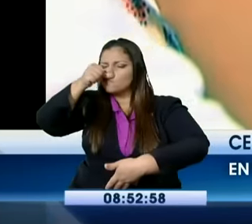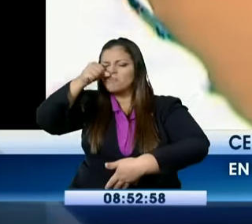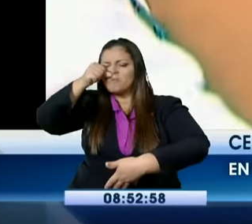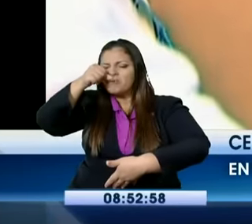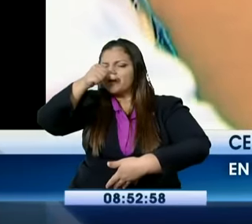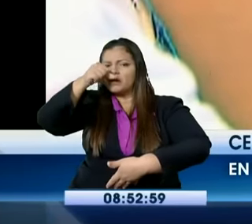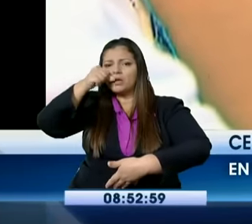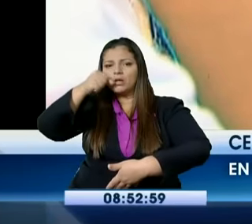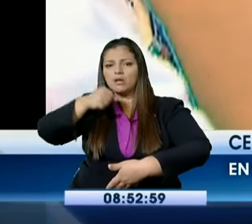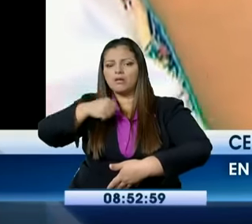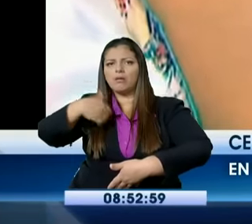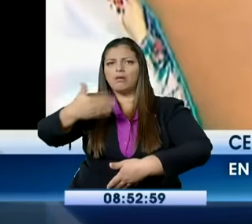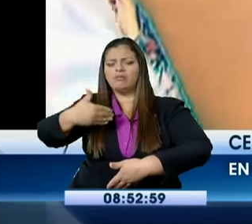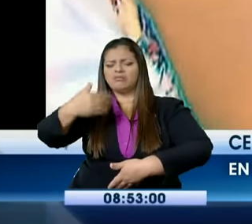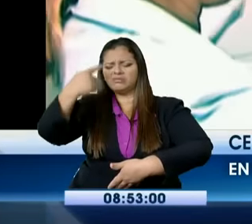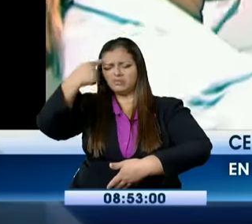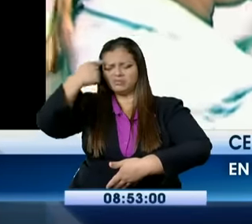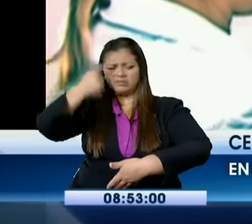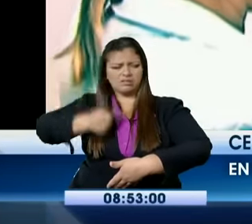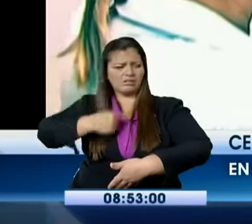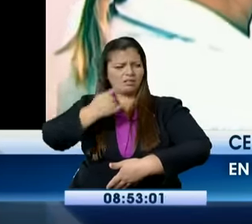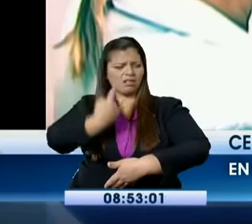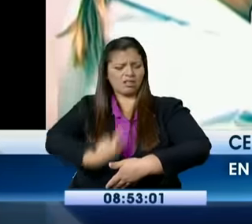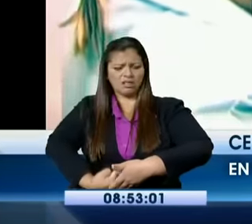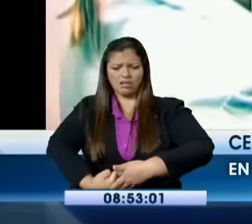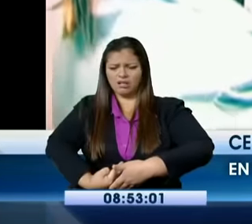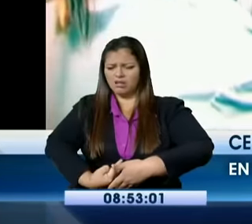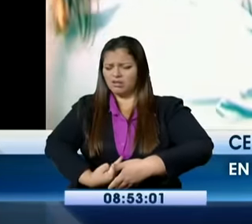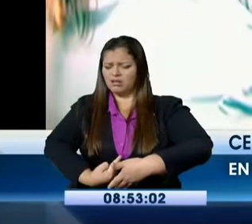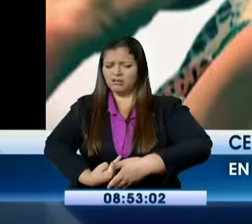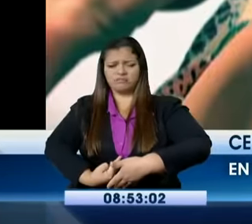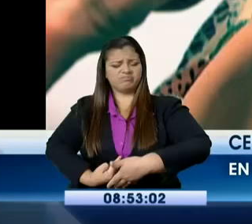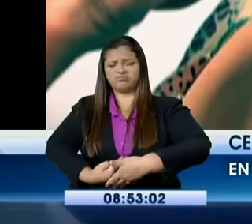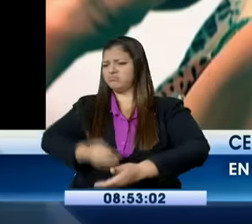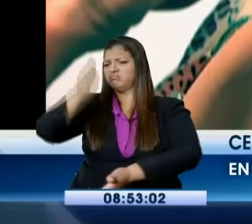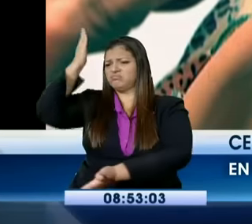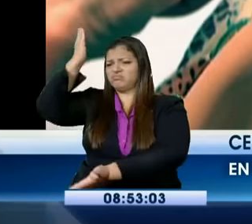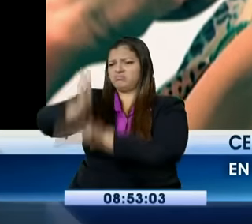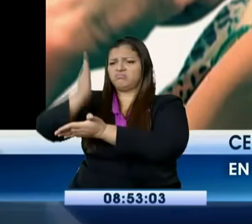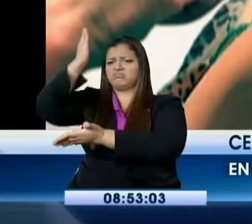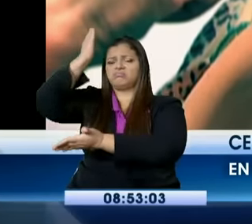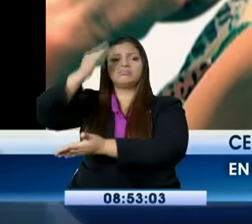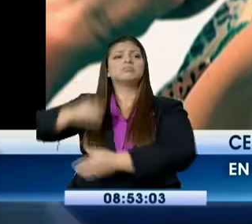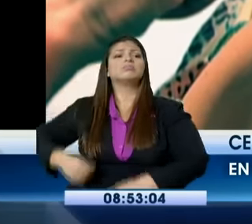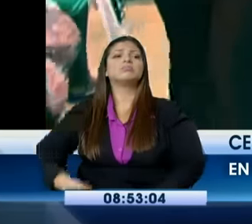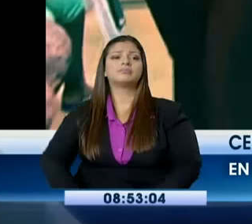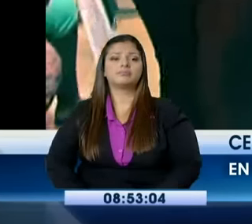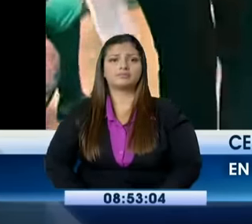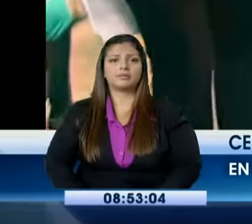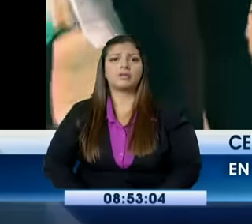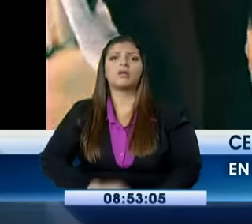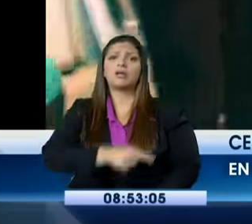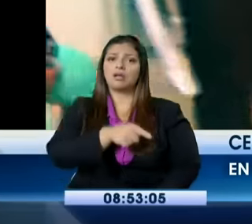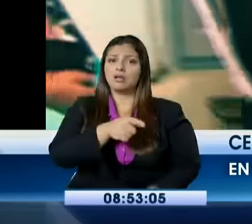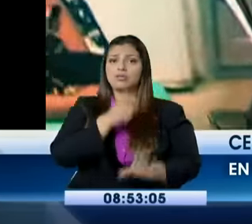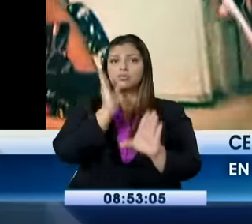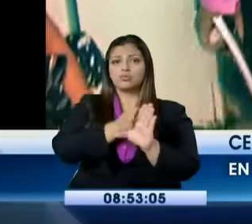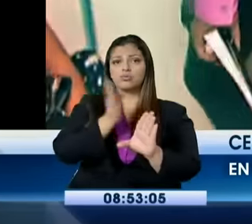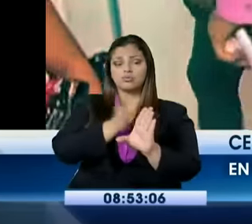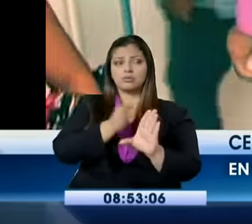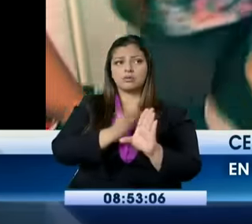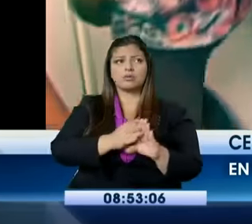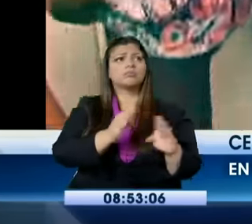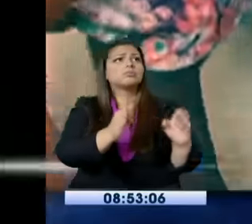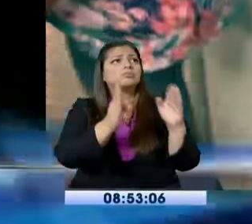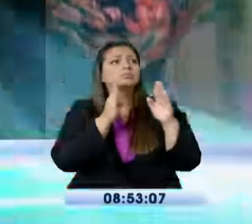le pase algo a mi bebé, un tipo de discapacidad. Con especialistas, con la psiquiatra que utilizan los medicamentos apropiados de ser necesario para el